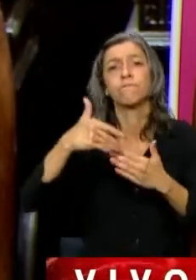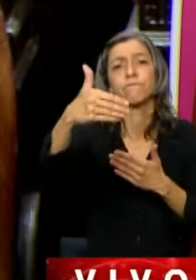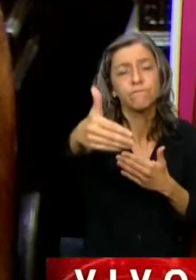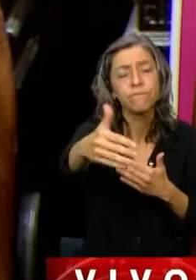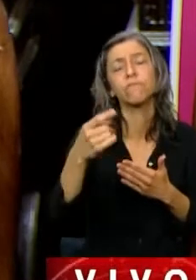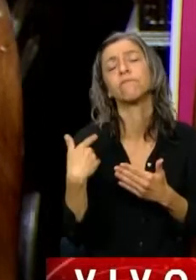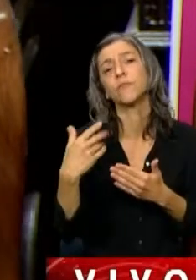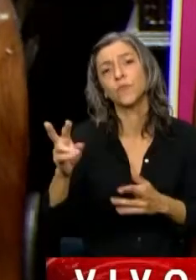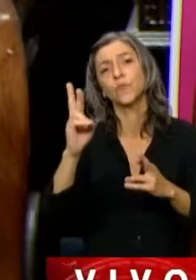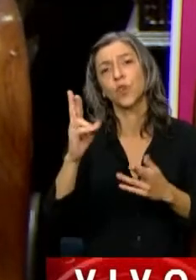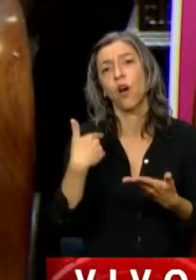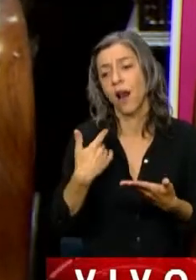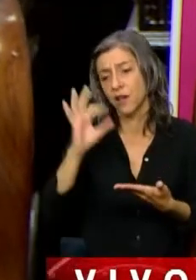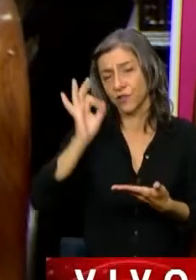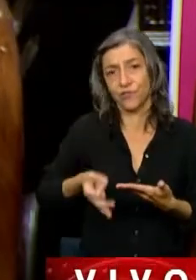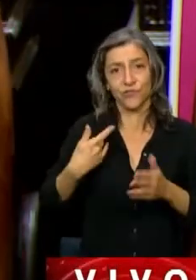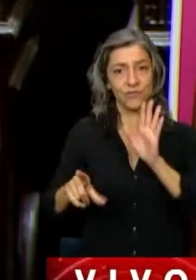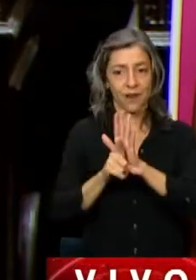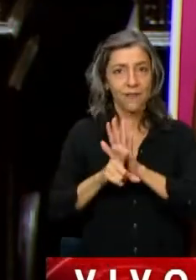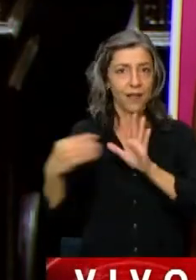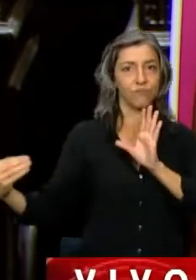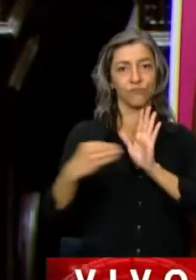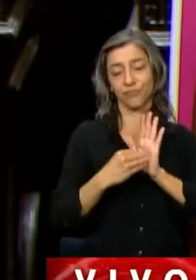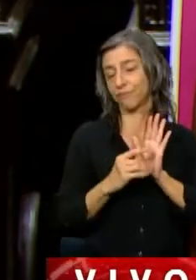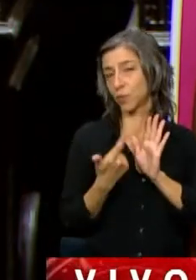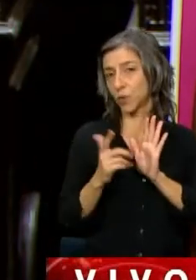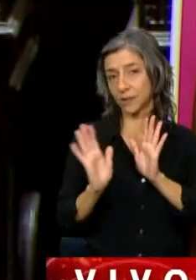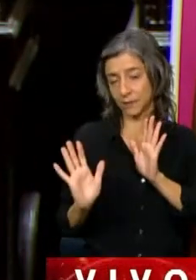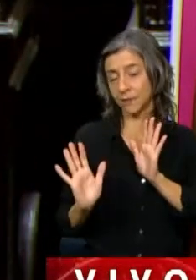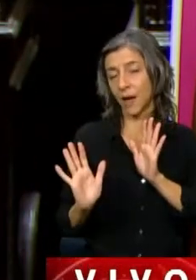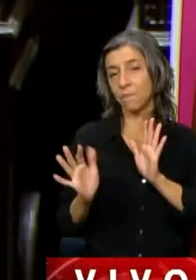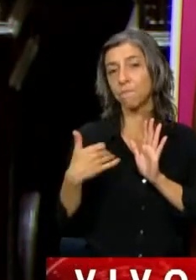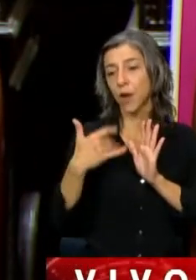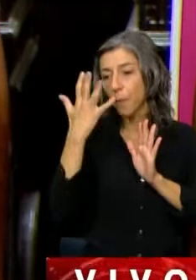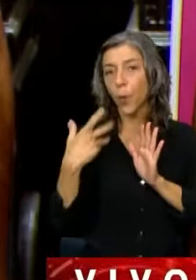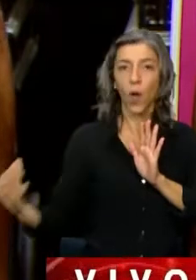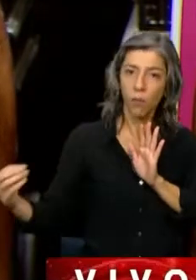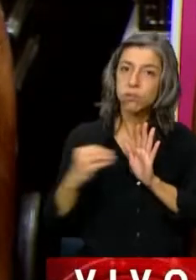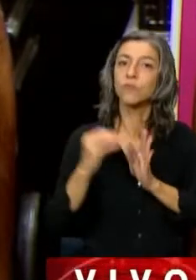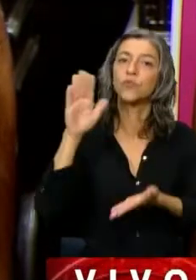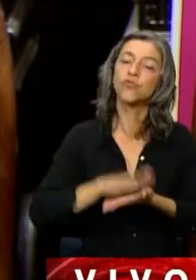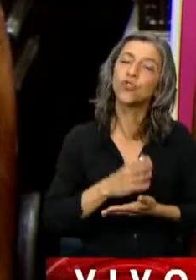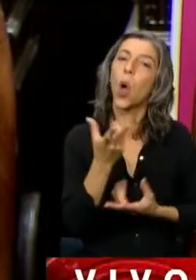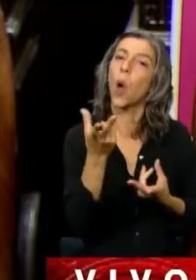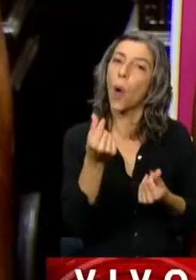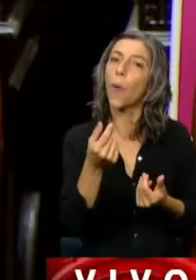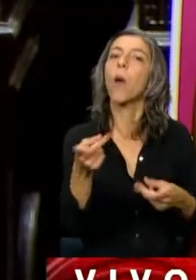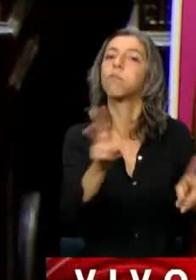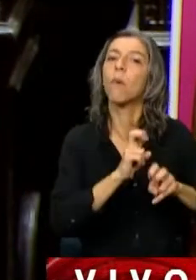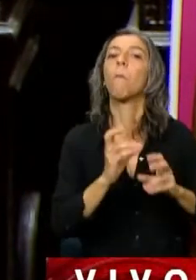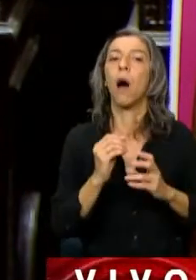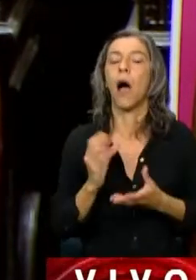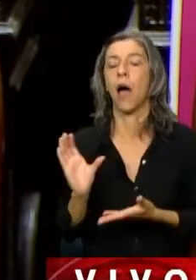falta, lamentablemente no está en la ley que vamos a sancionar hoy, es el financiamiento. Entonces, lo que quiero